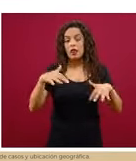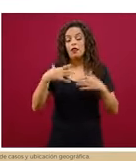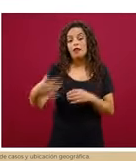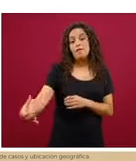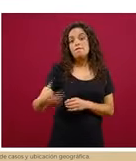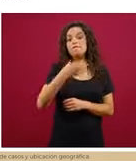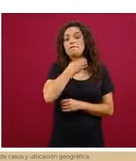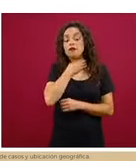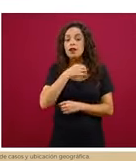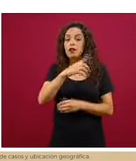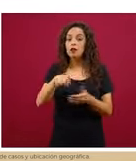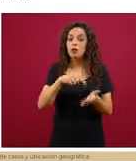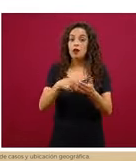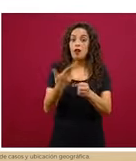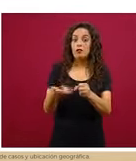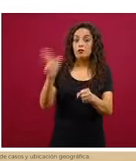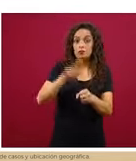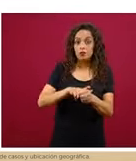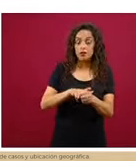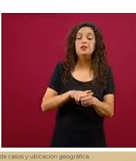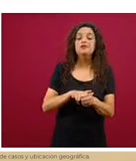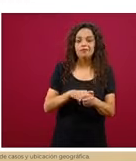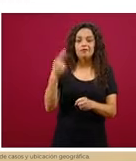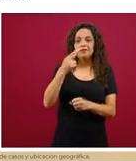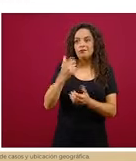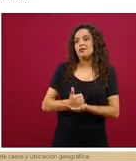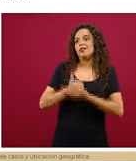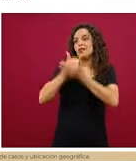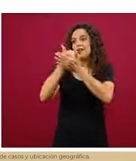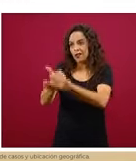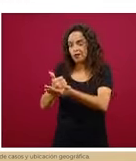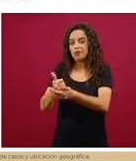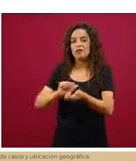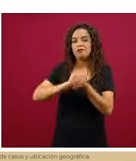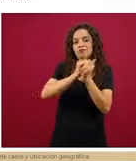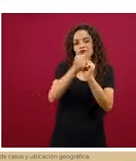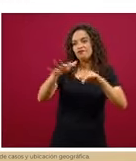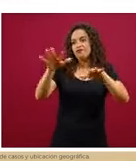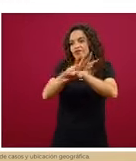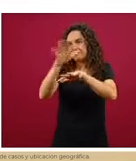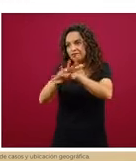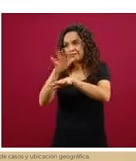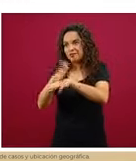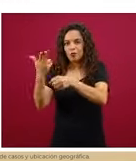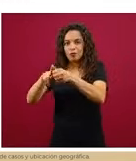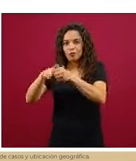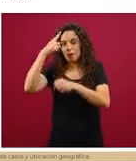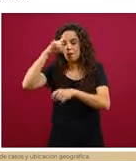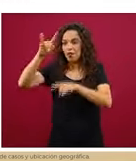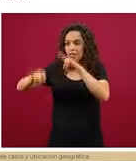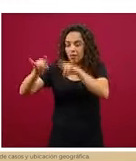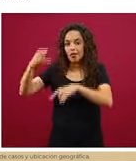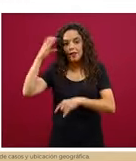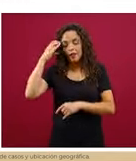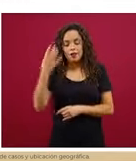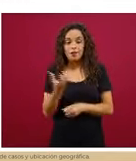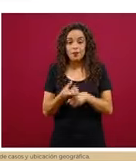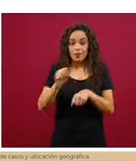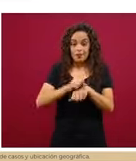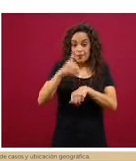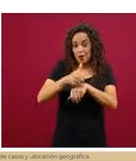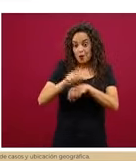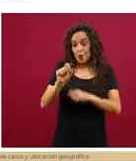sus unidades, que también en su momento se tuvo que atender muy por encima de los otros municipios. Ahí en la semana 21-22